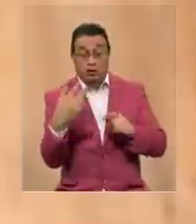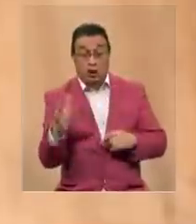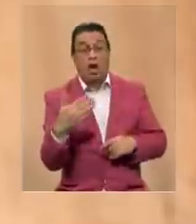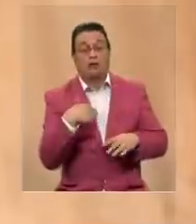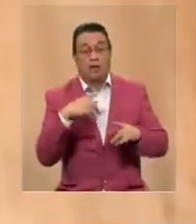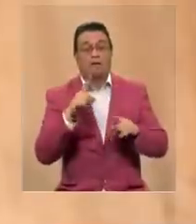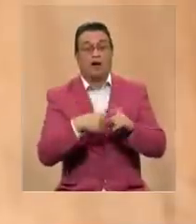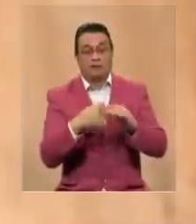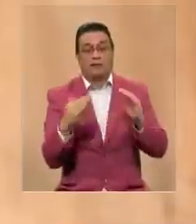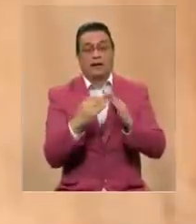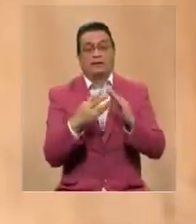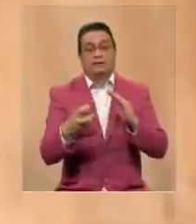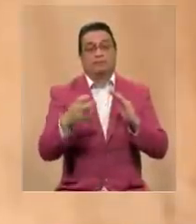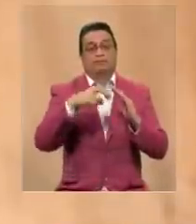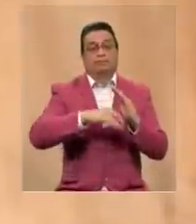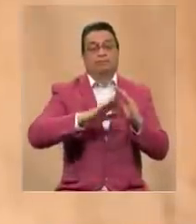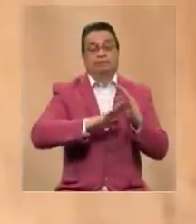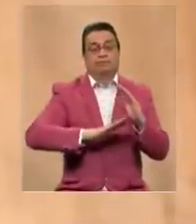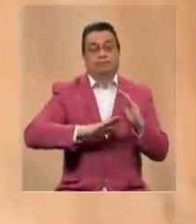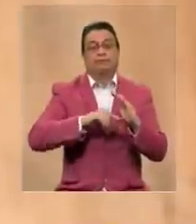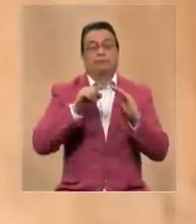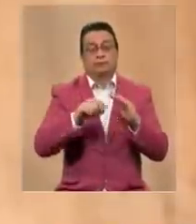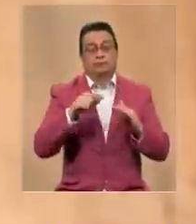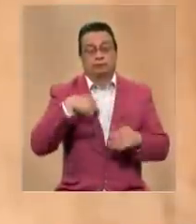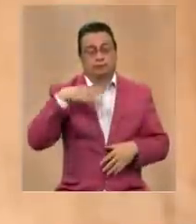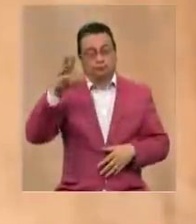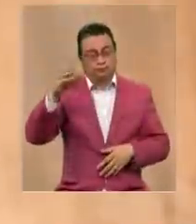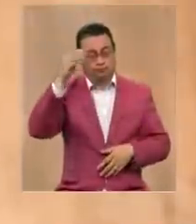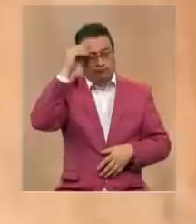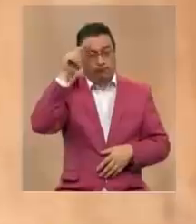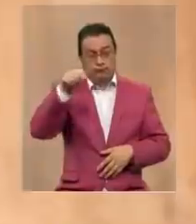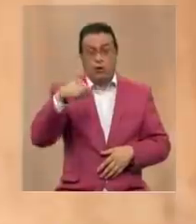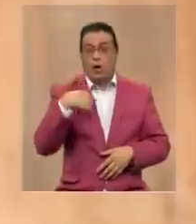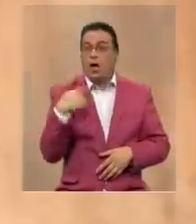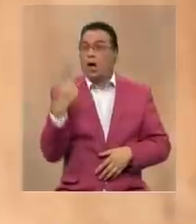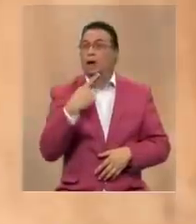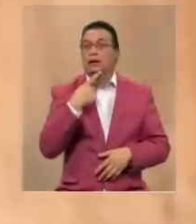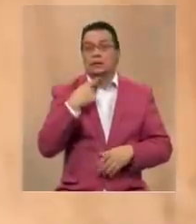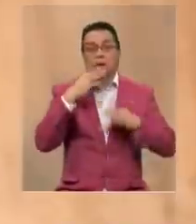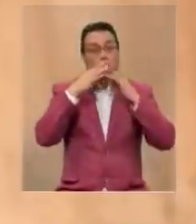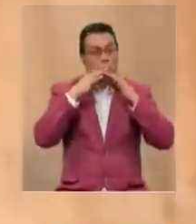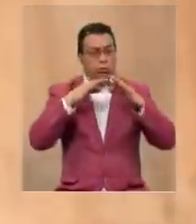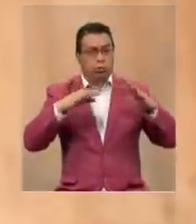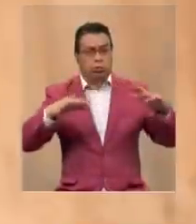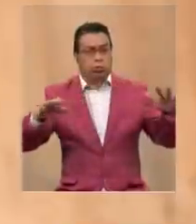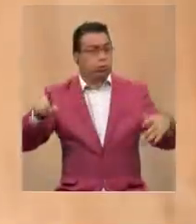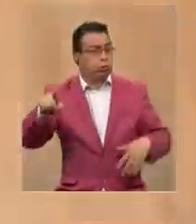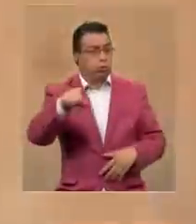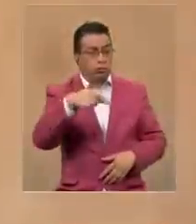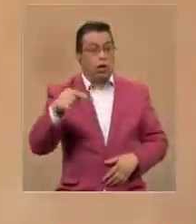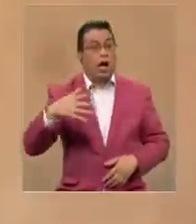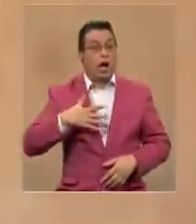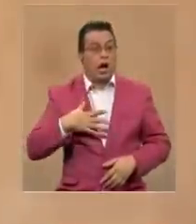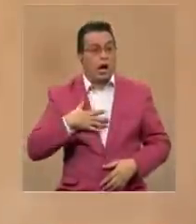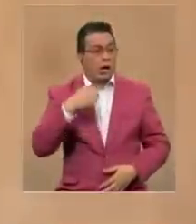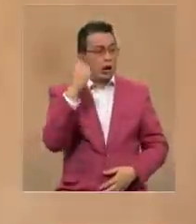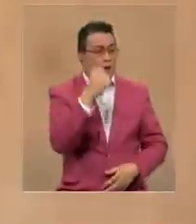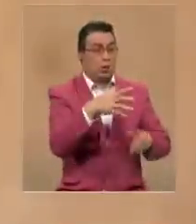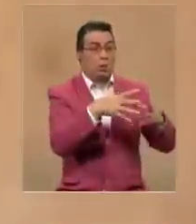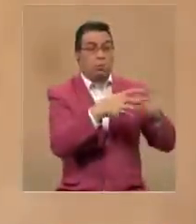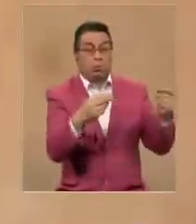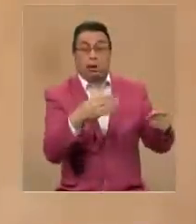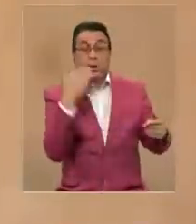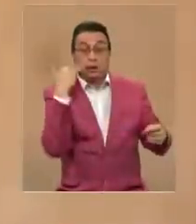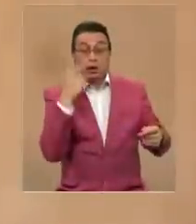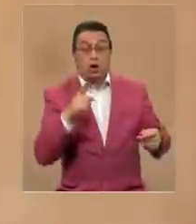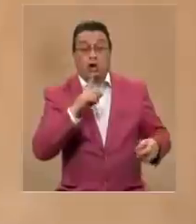al interior del domicilio y ahí se dio cuenta de que era una persona de interés, de que había un rumor ya muy fuerte de que él podría estar ligado a la desaparición del